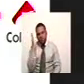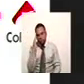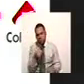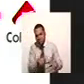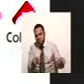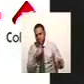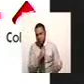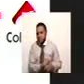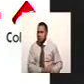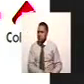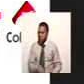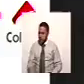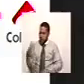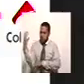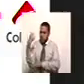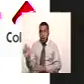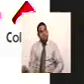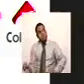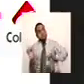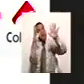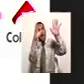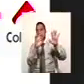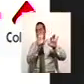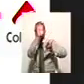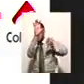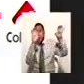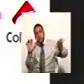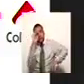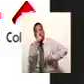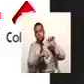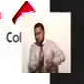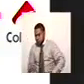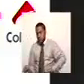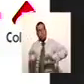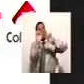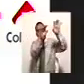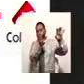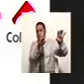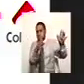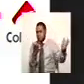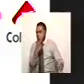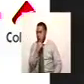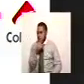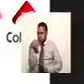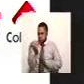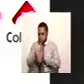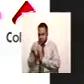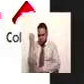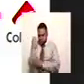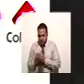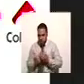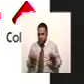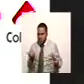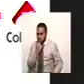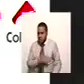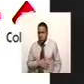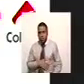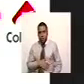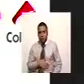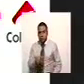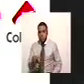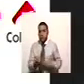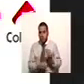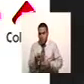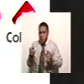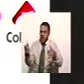las exportaciones del país estaban cayendo protuberantemente y que los sectores que más detonaban la movilización de carga se